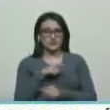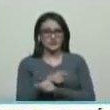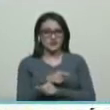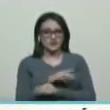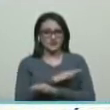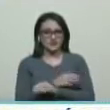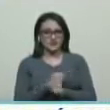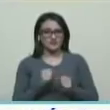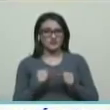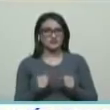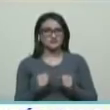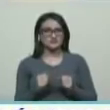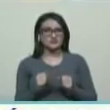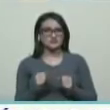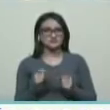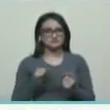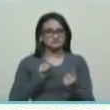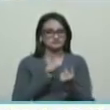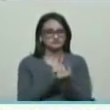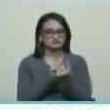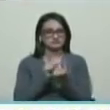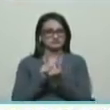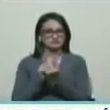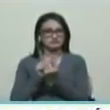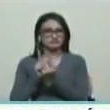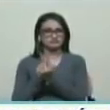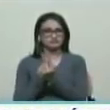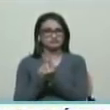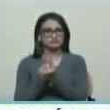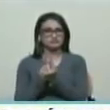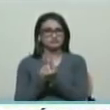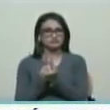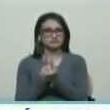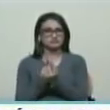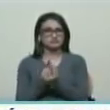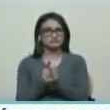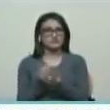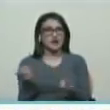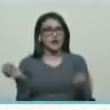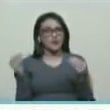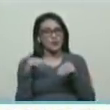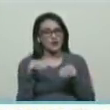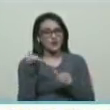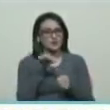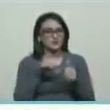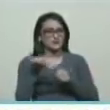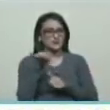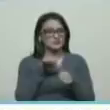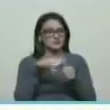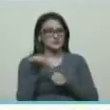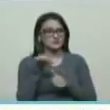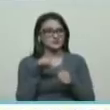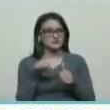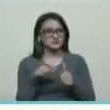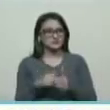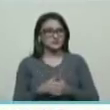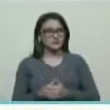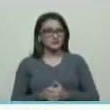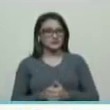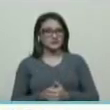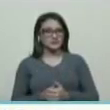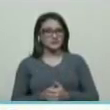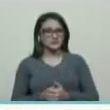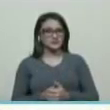fortalecer y acercarnos cada vez más y garantizar que todos los acuerdos de cooperación bilateral en los ámbitos que